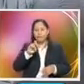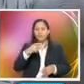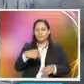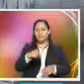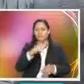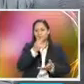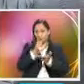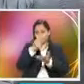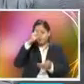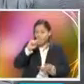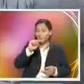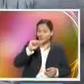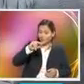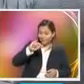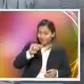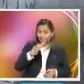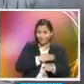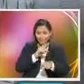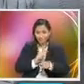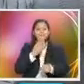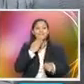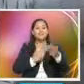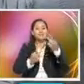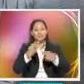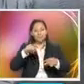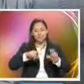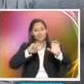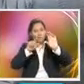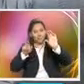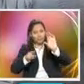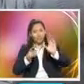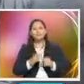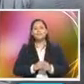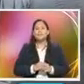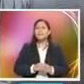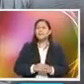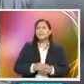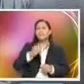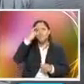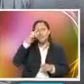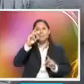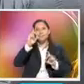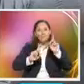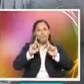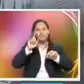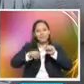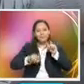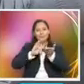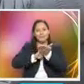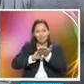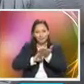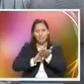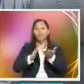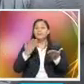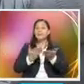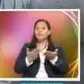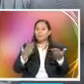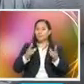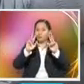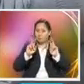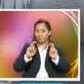Federal. Dania, muy buenos días. Bienvenida aquí a tus ciudades para despejarnos tantas dudas que existen ahora con este